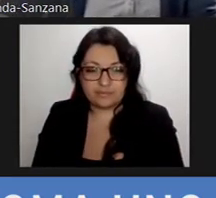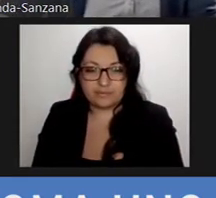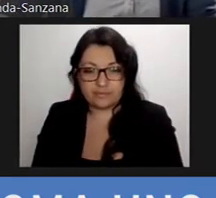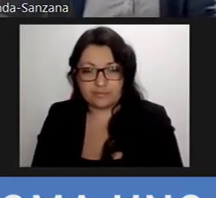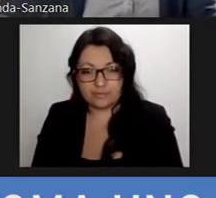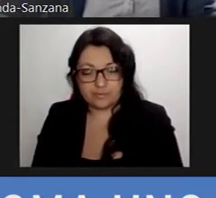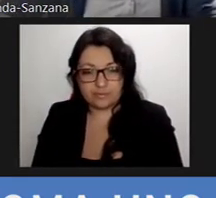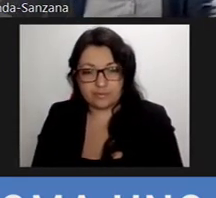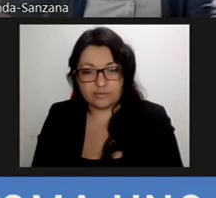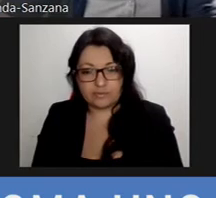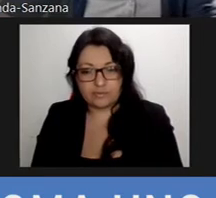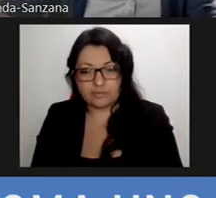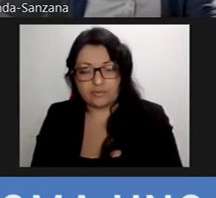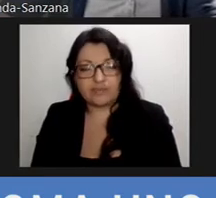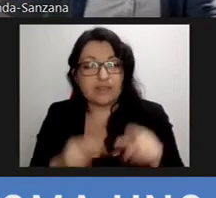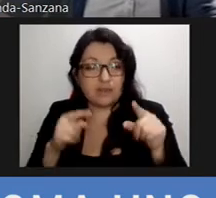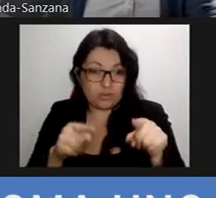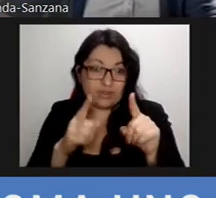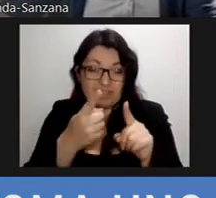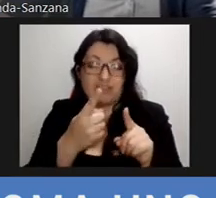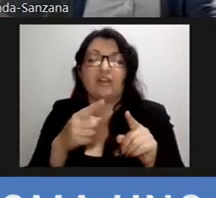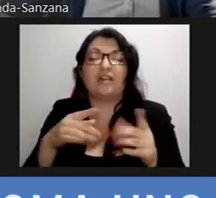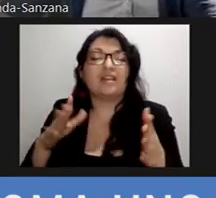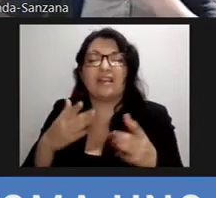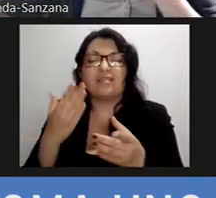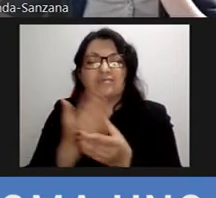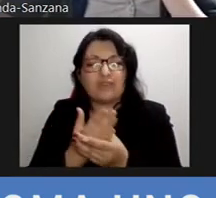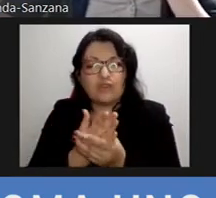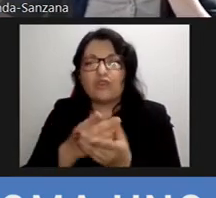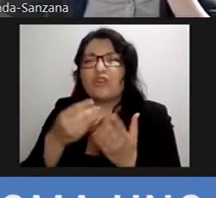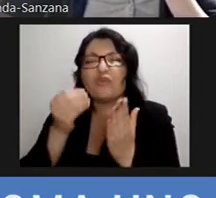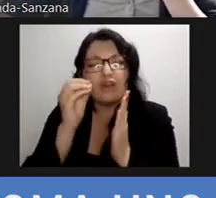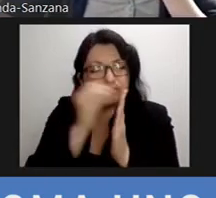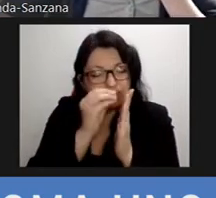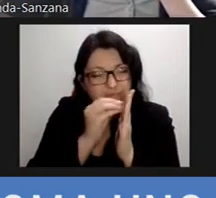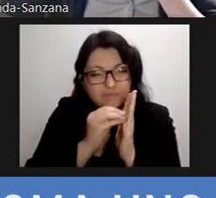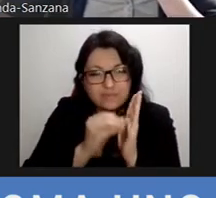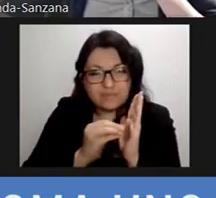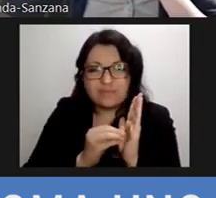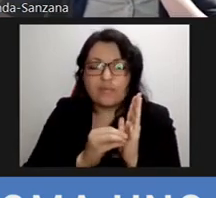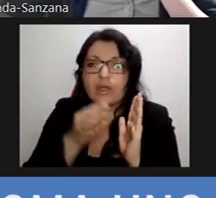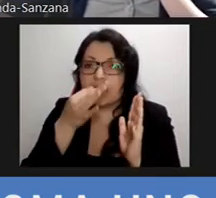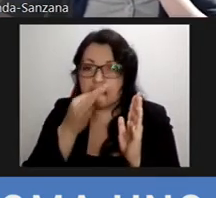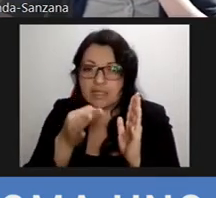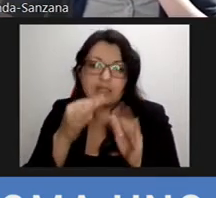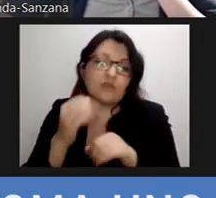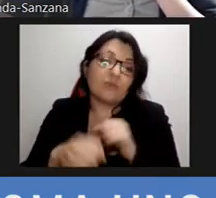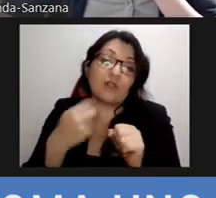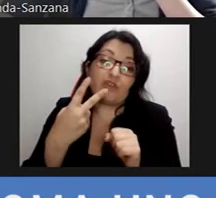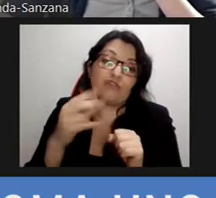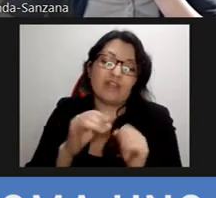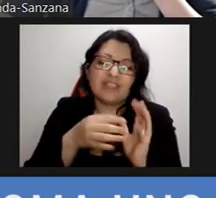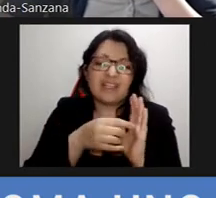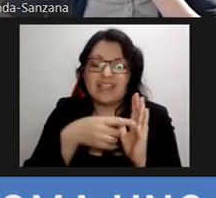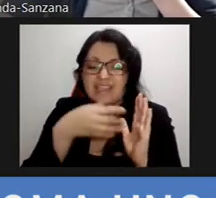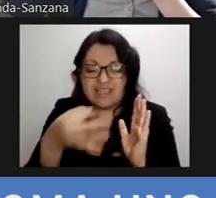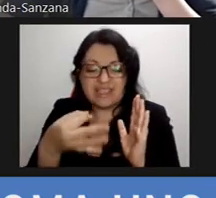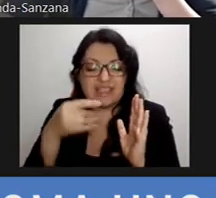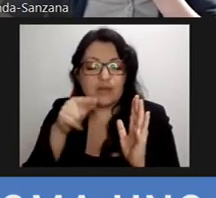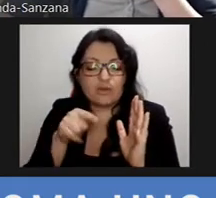catálogos de placas de la década de los años 20 menciona datos tomados en